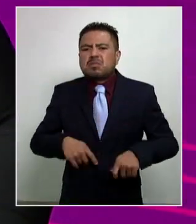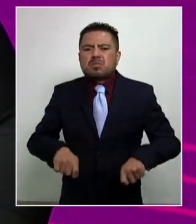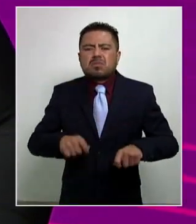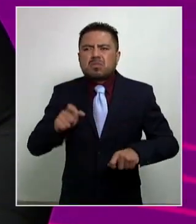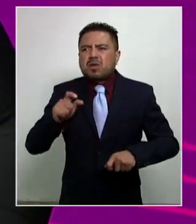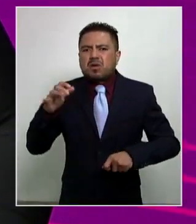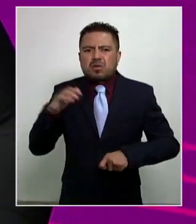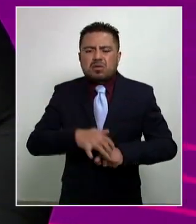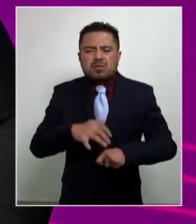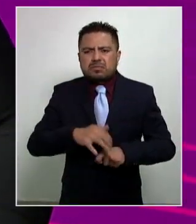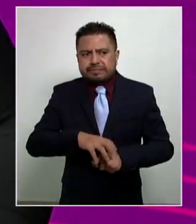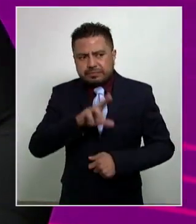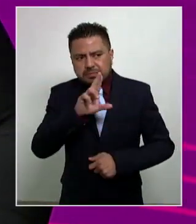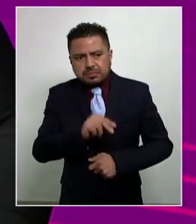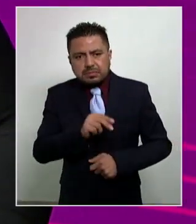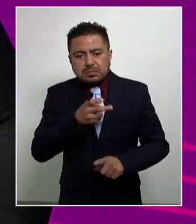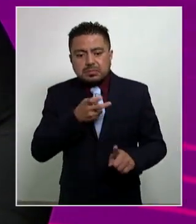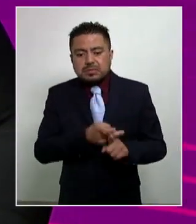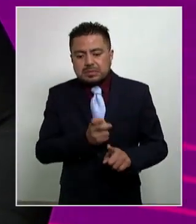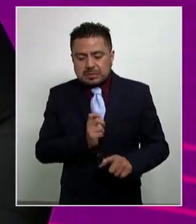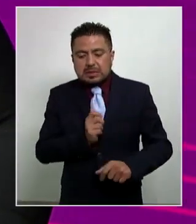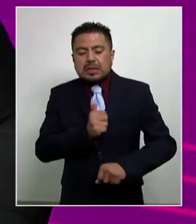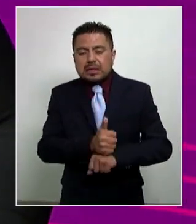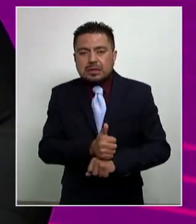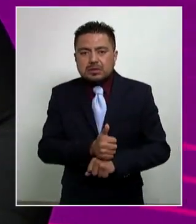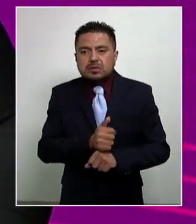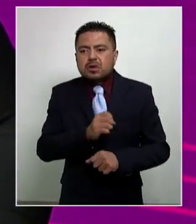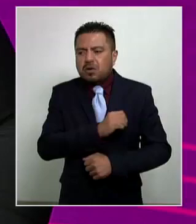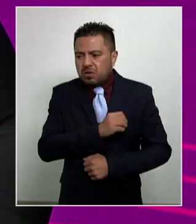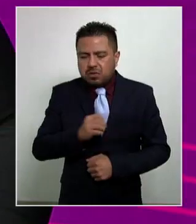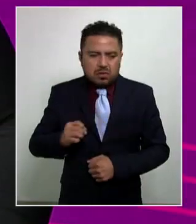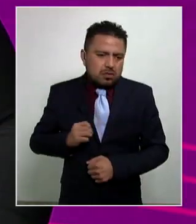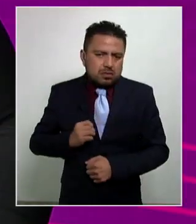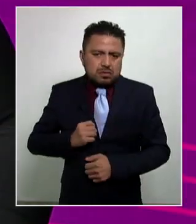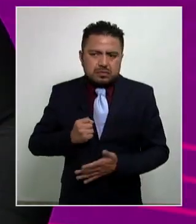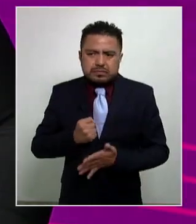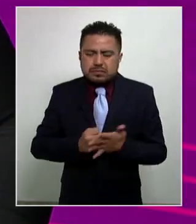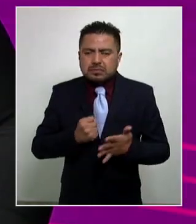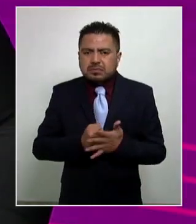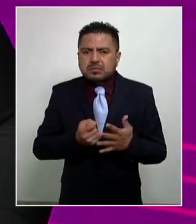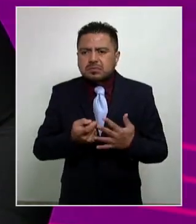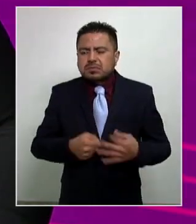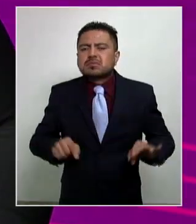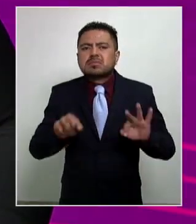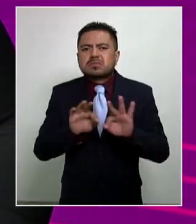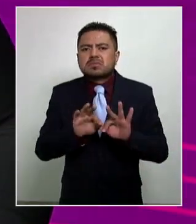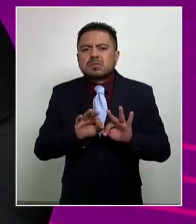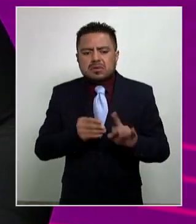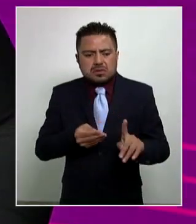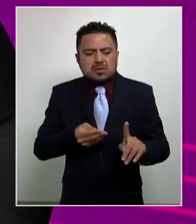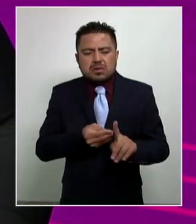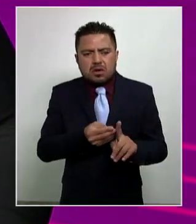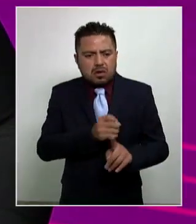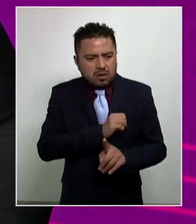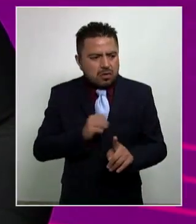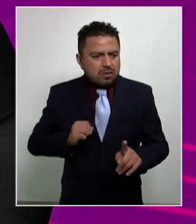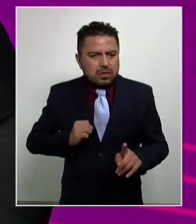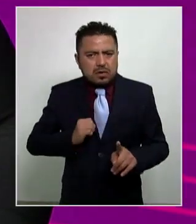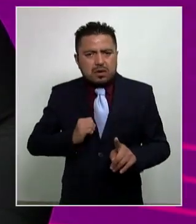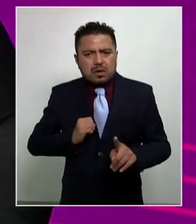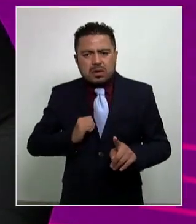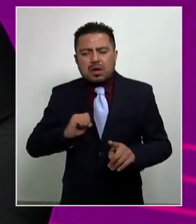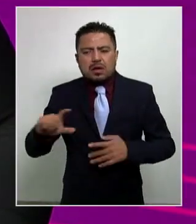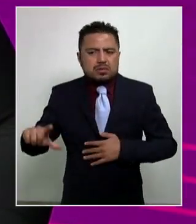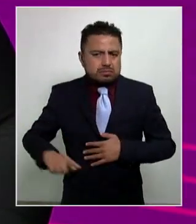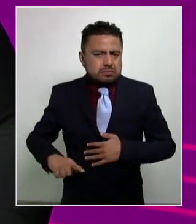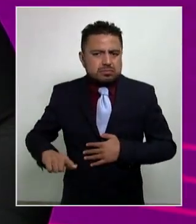papel mojado. Estar allí obliga, es un principio, es una consideración y obliga al Estado,